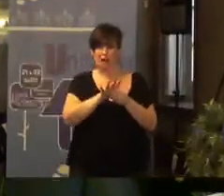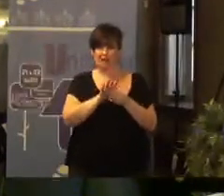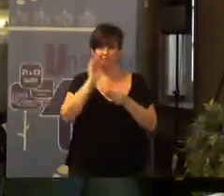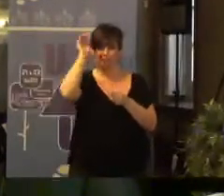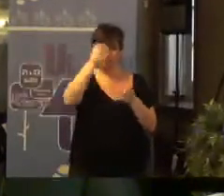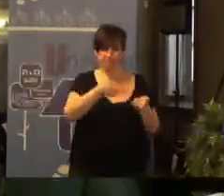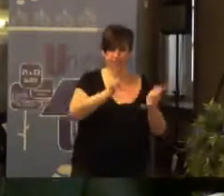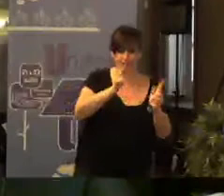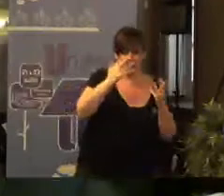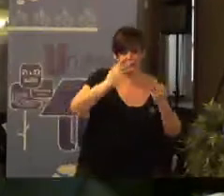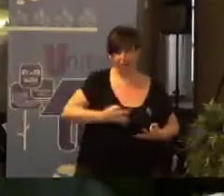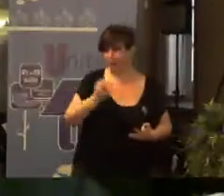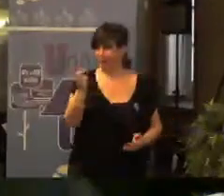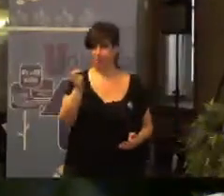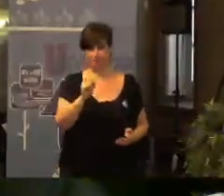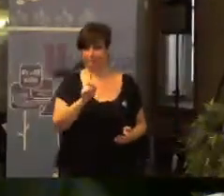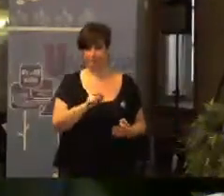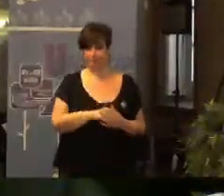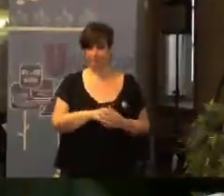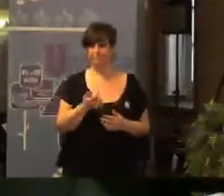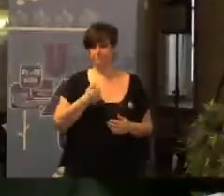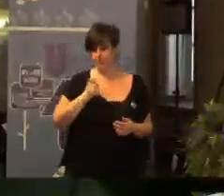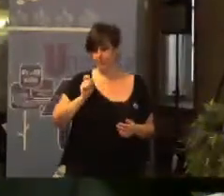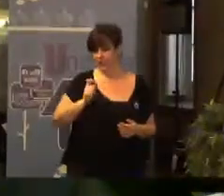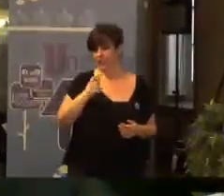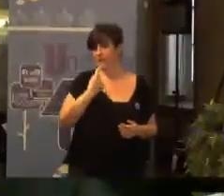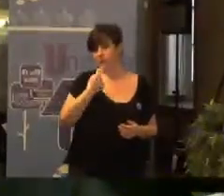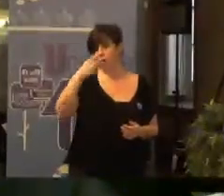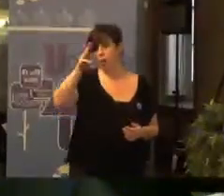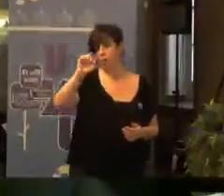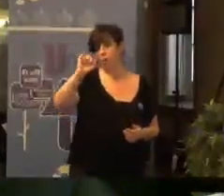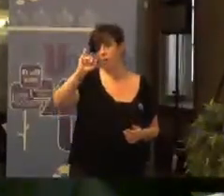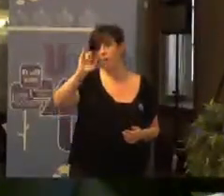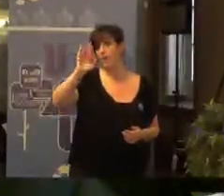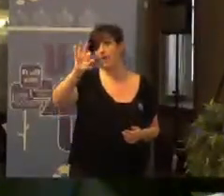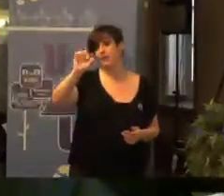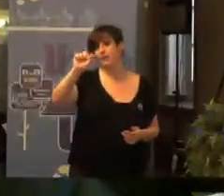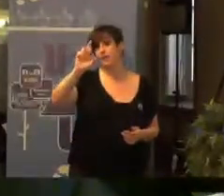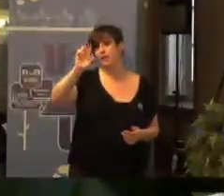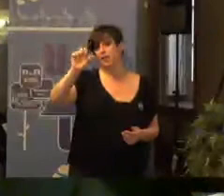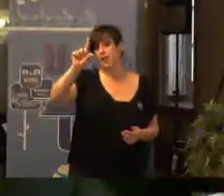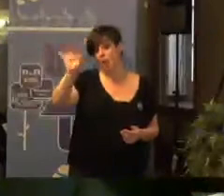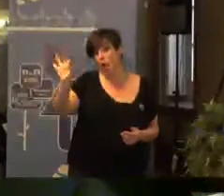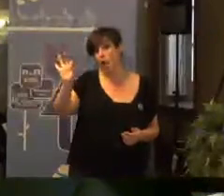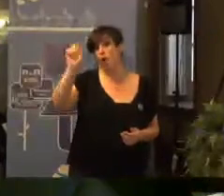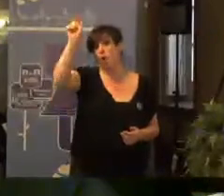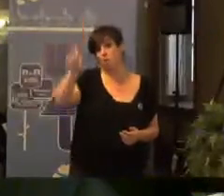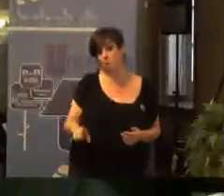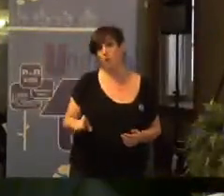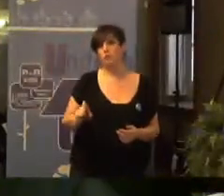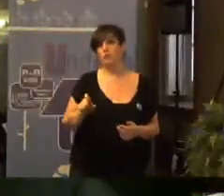oligárquico. É dicir, aí sempre menciono a Gerardo Pisarello, o brazo dereito, por decirlo así, de Ada Colau